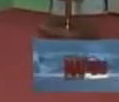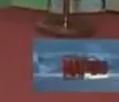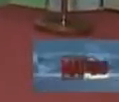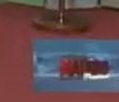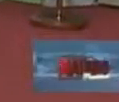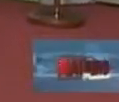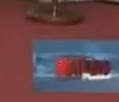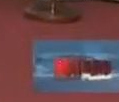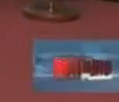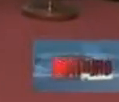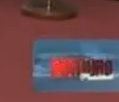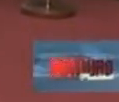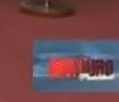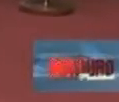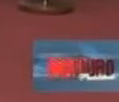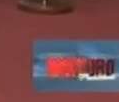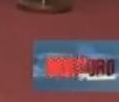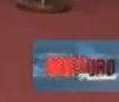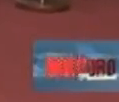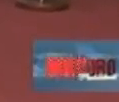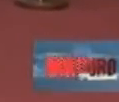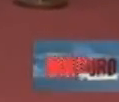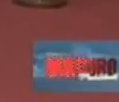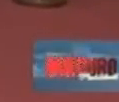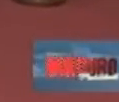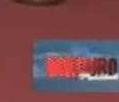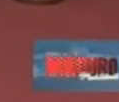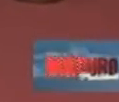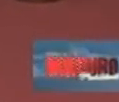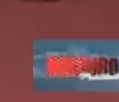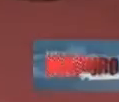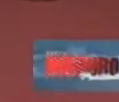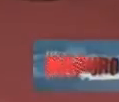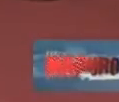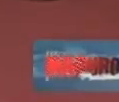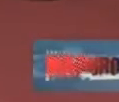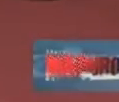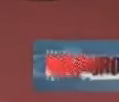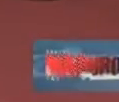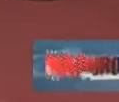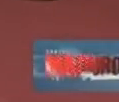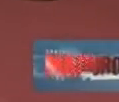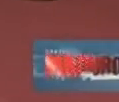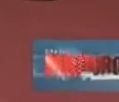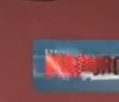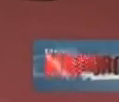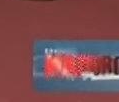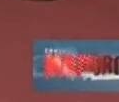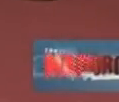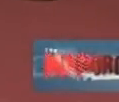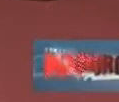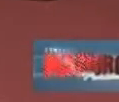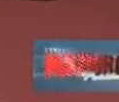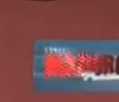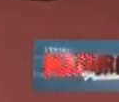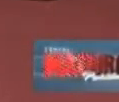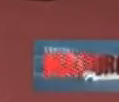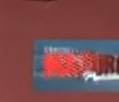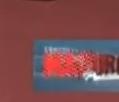República Dominicana. Estuvimos acompañando al presidente Danilo Medina en